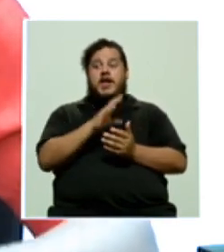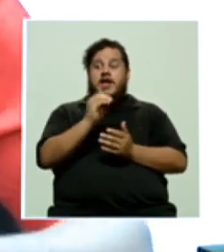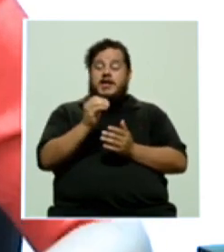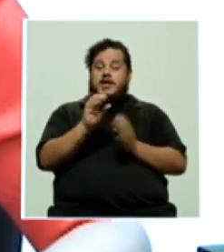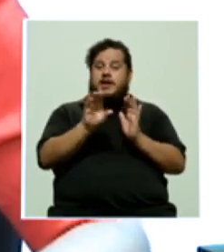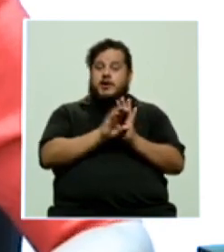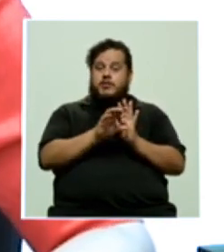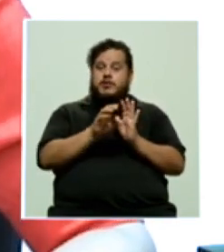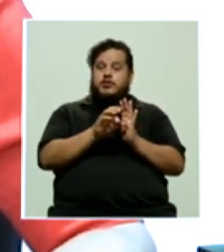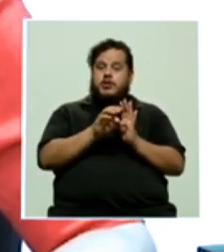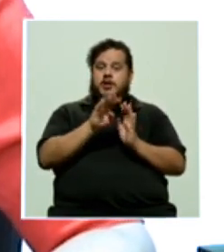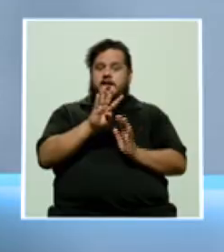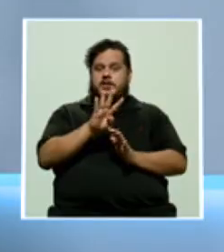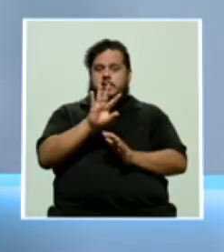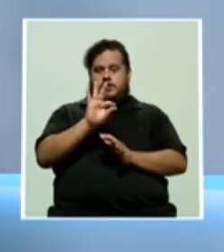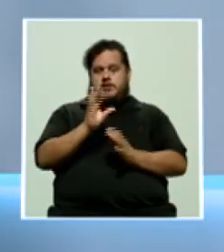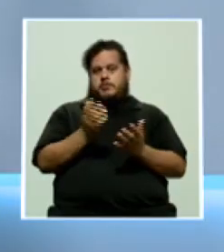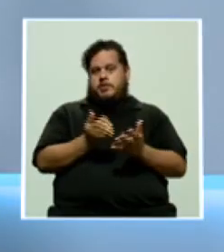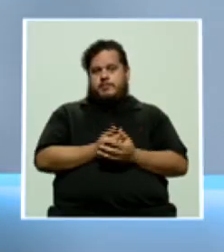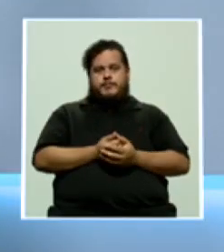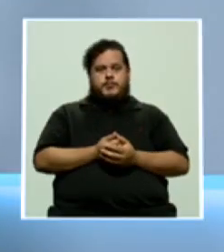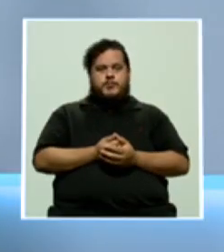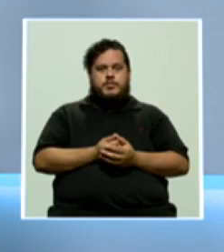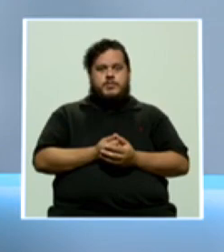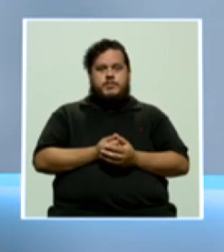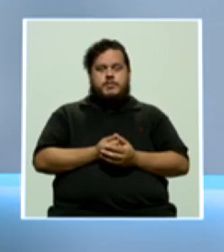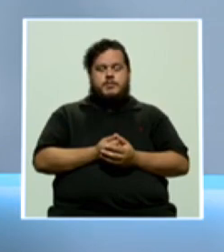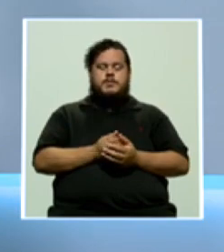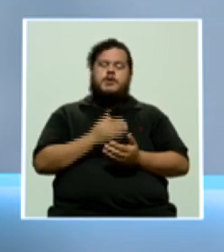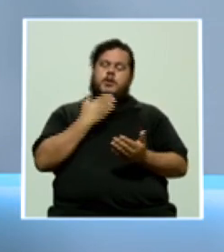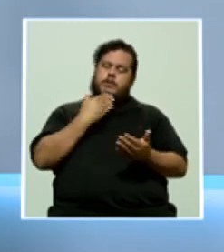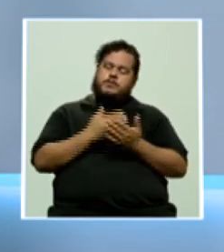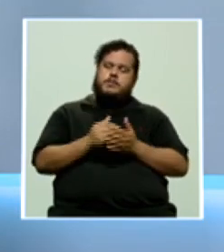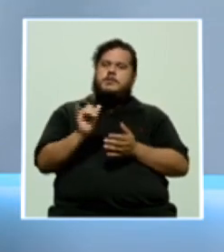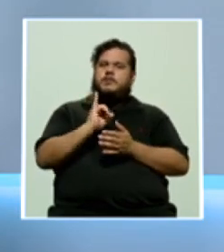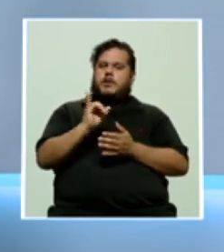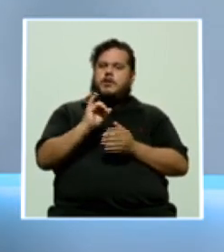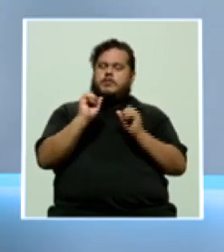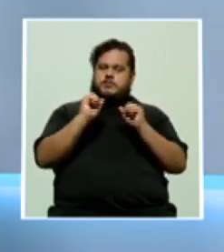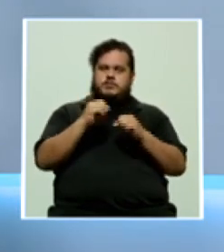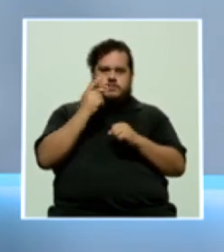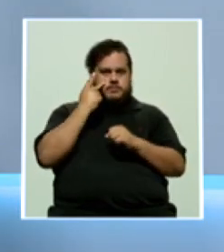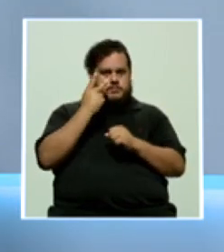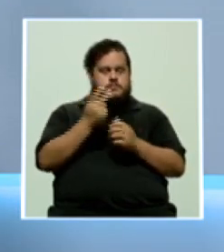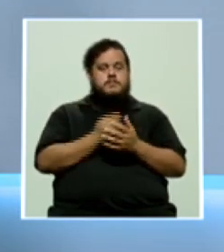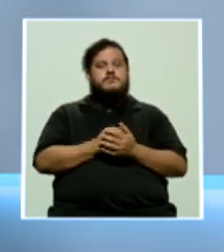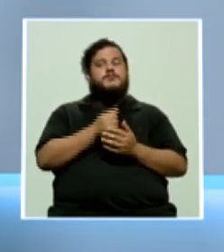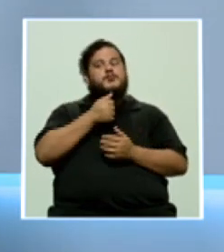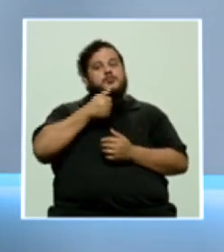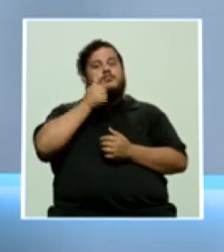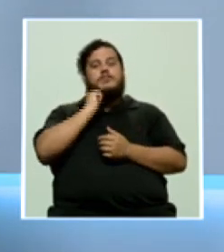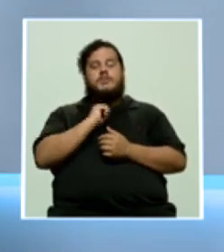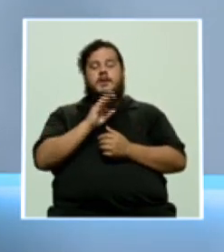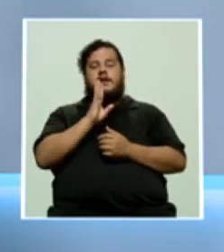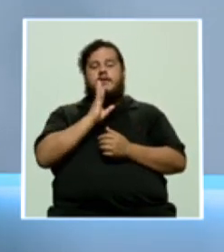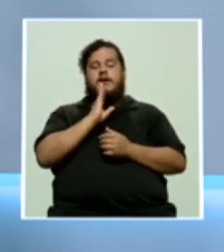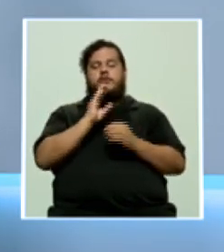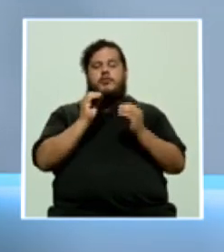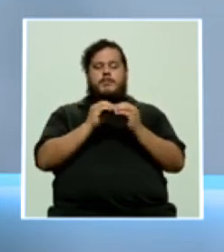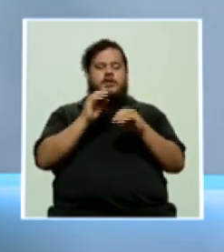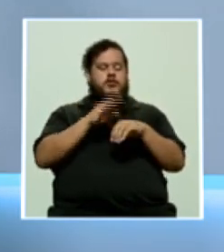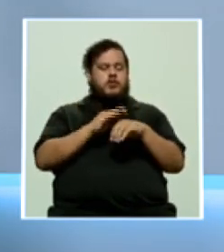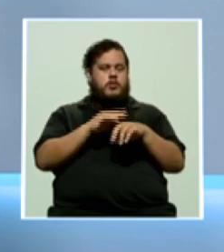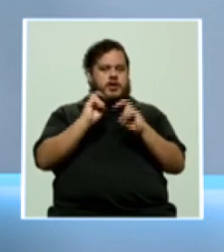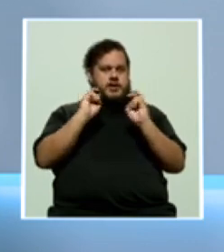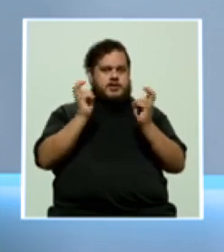Constitución es del 49. Bueno, como hemos podido ver, tanto ayer que hablábamos un poco más del tema de